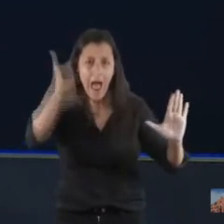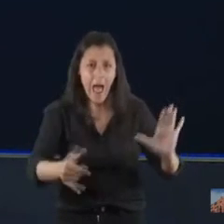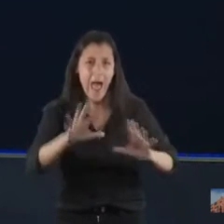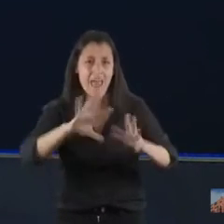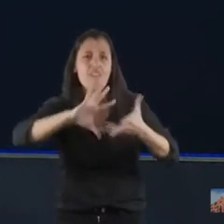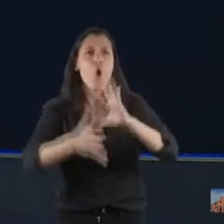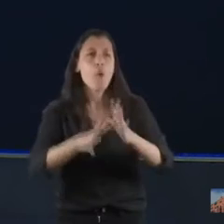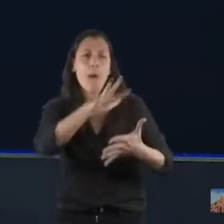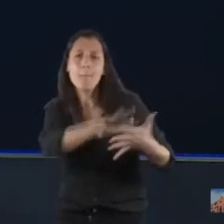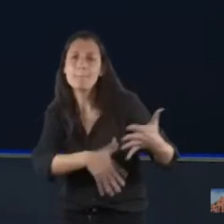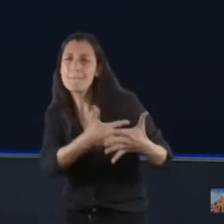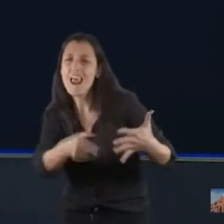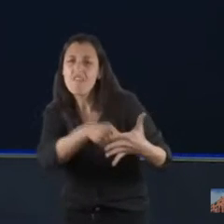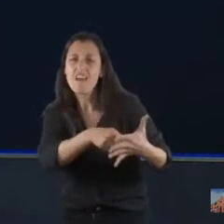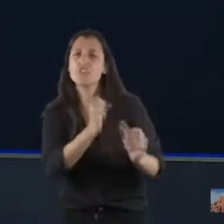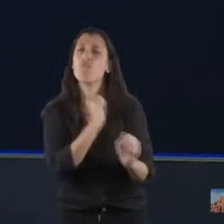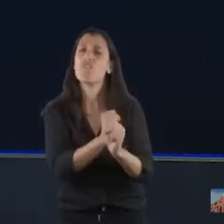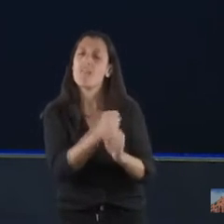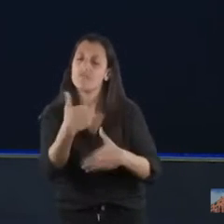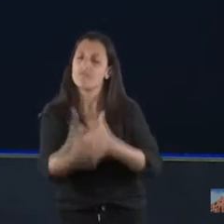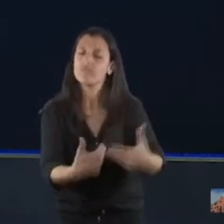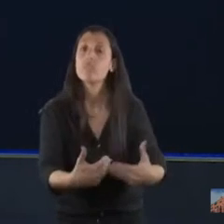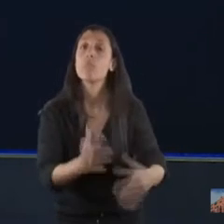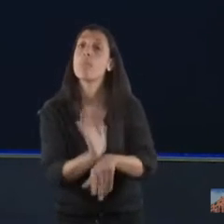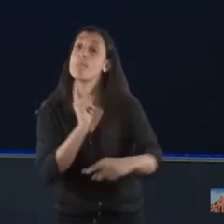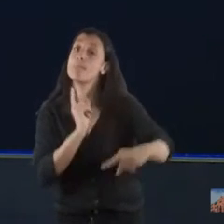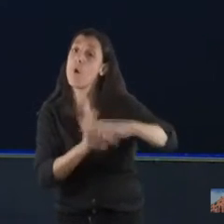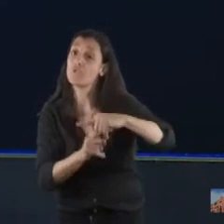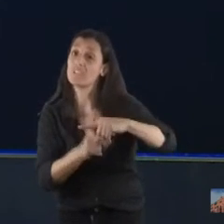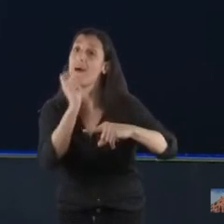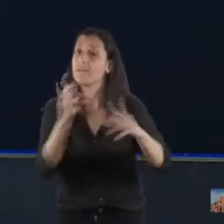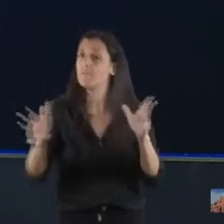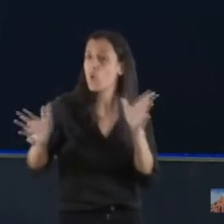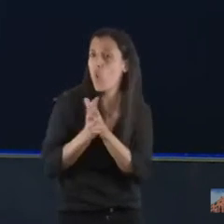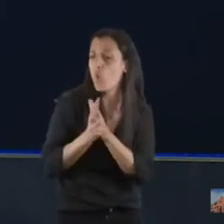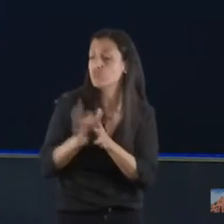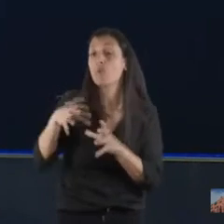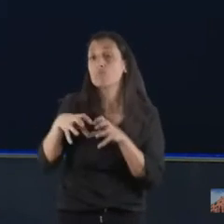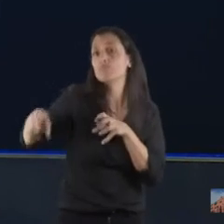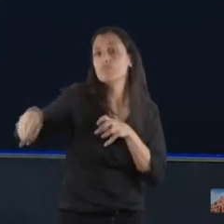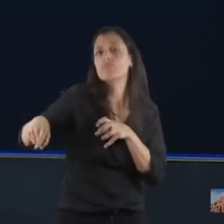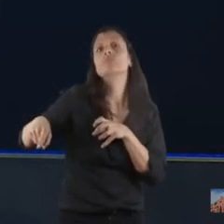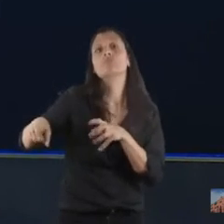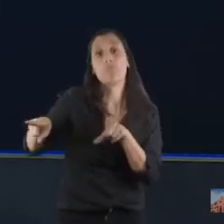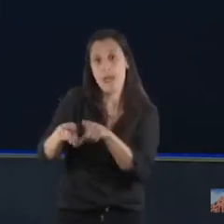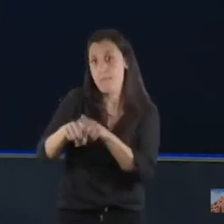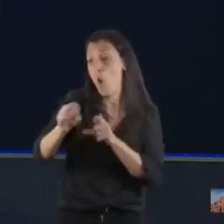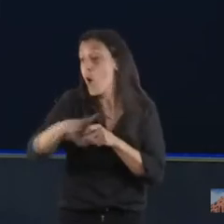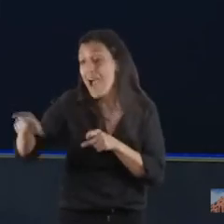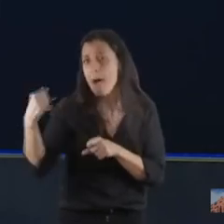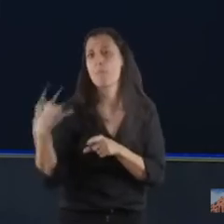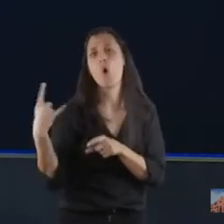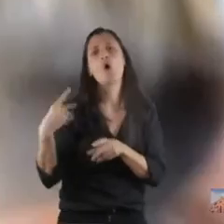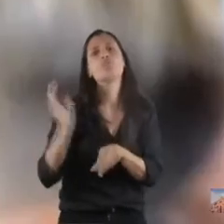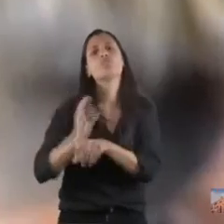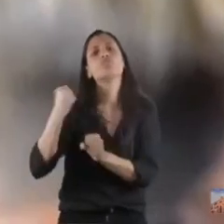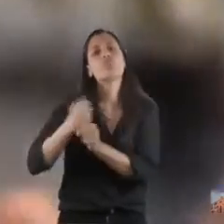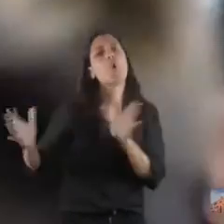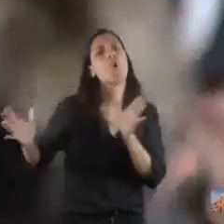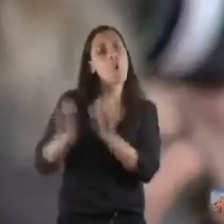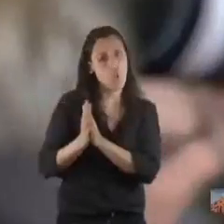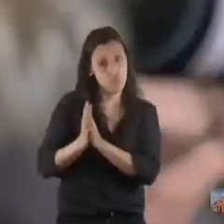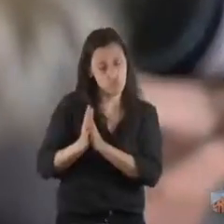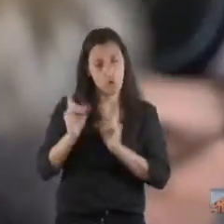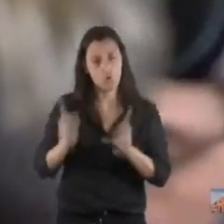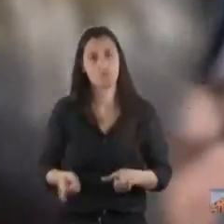propositiva y positiva con uno de los sectores más competitivos y dinámicos de la argentina que es el campo buenas noches un